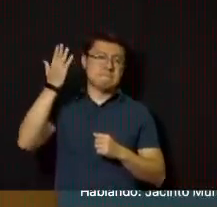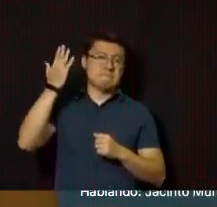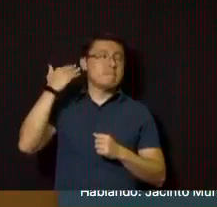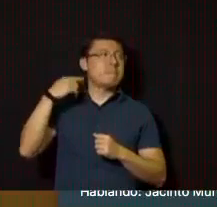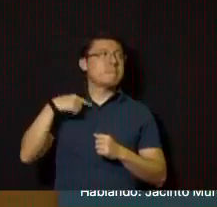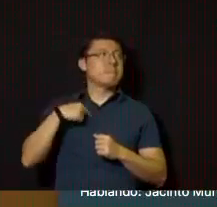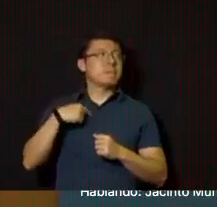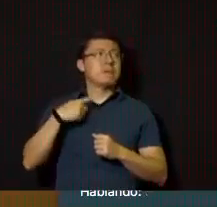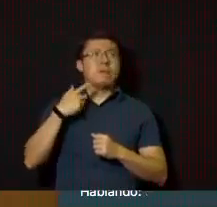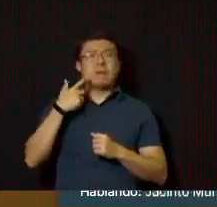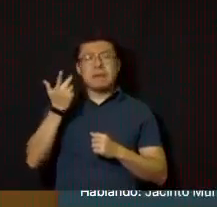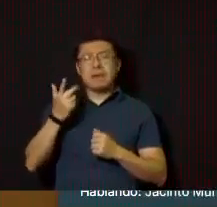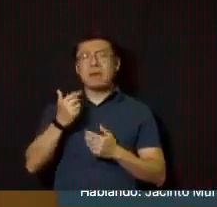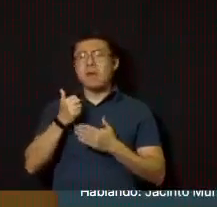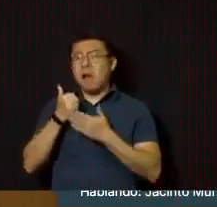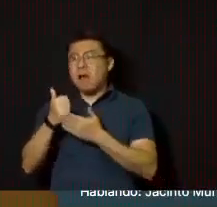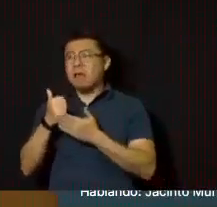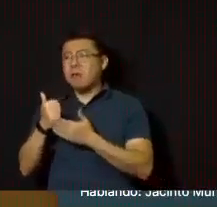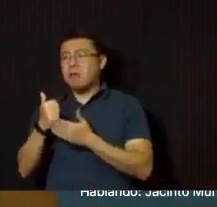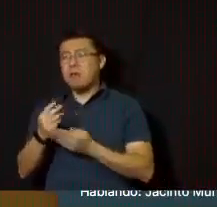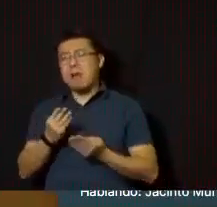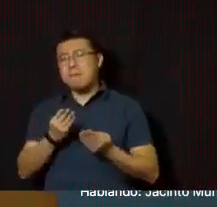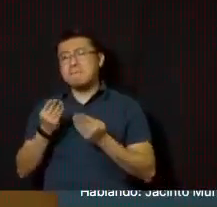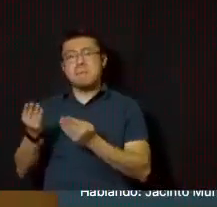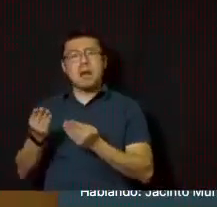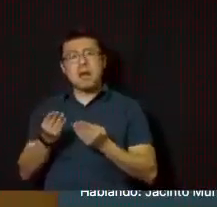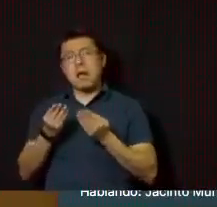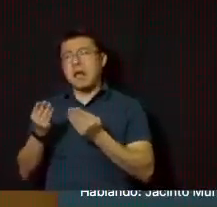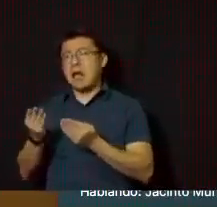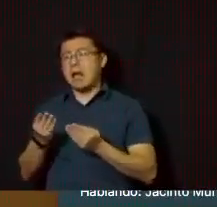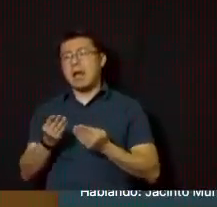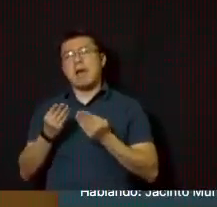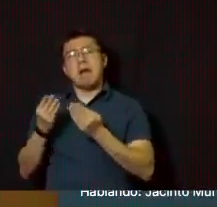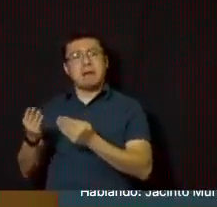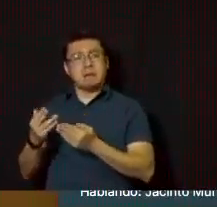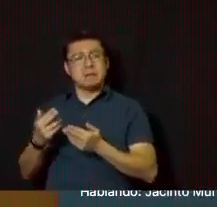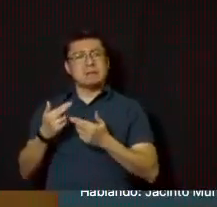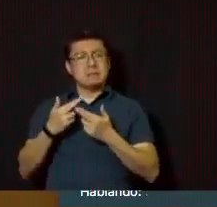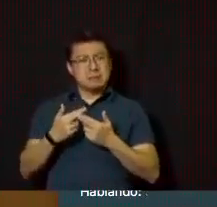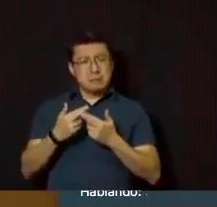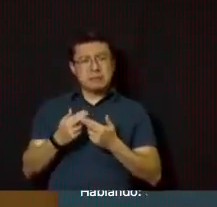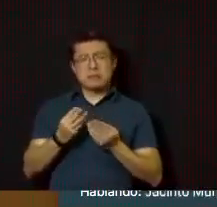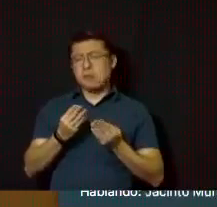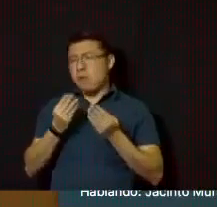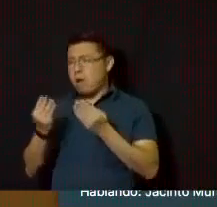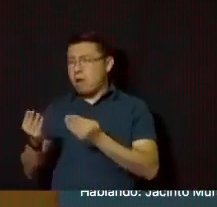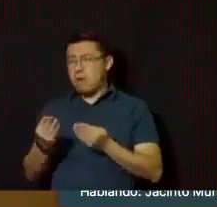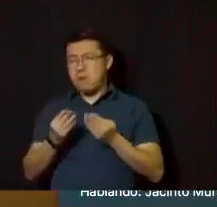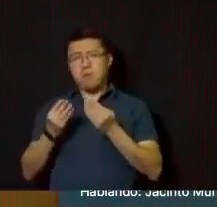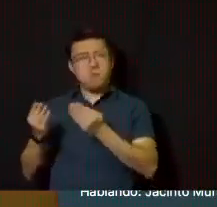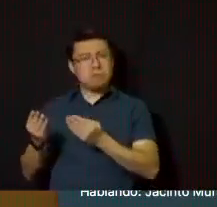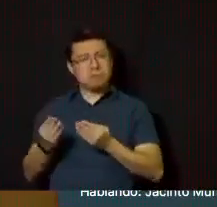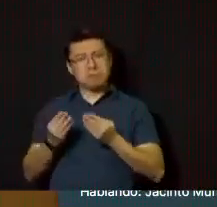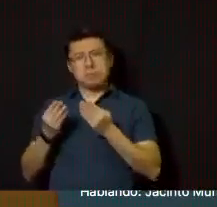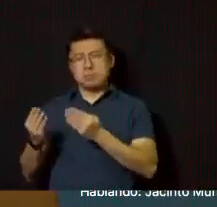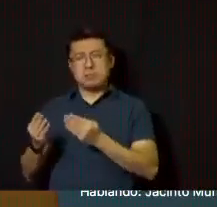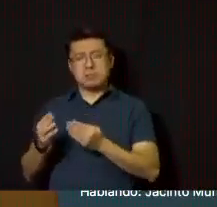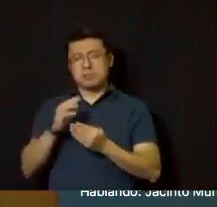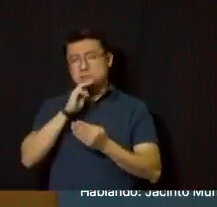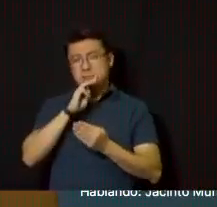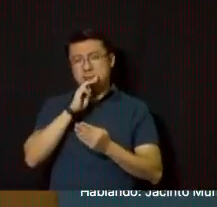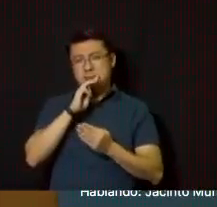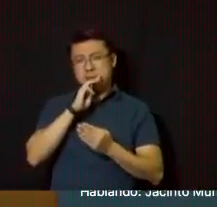mucho, ¿no? O sea, apenas estábamos disfrutando de la abundancia, estábamos viviendo, porque si algo era, como decía un